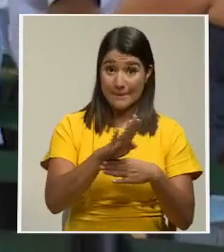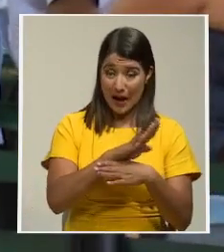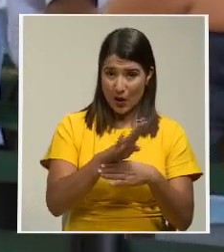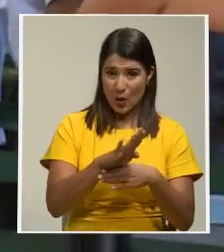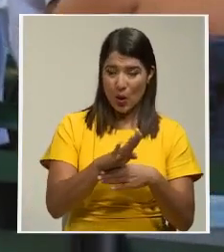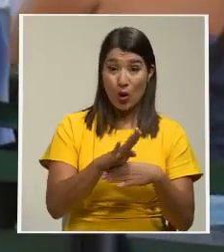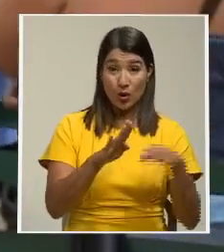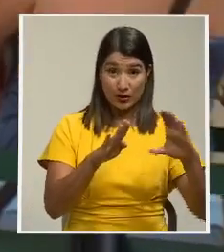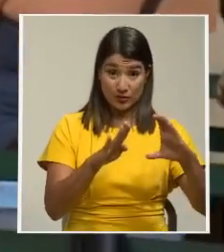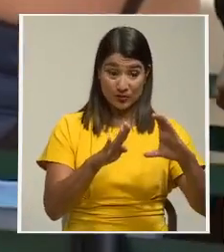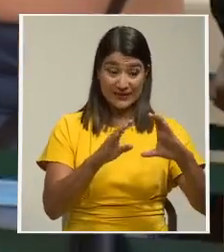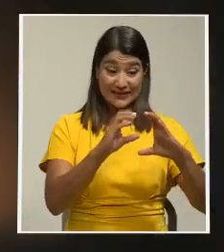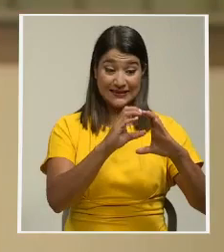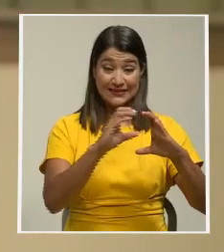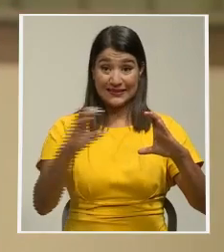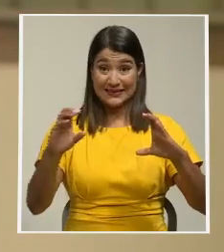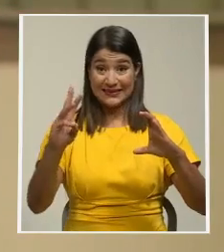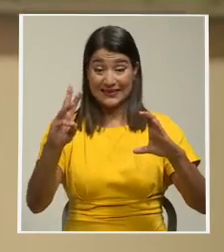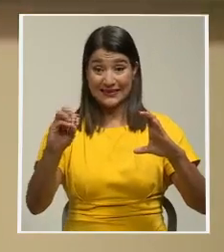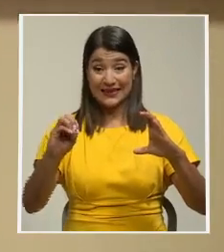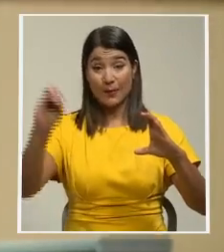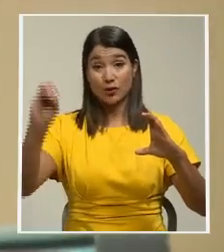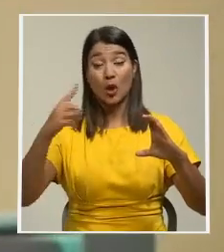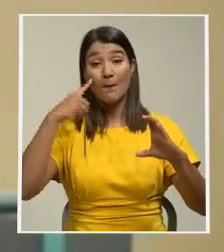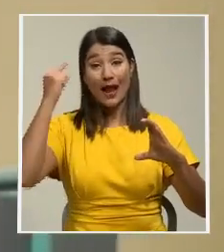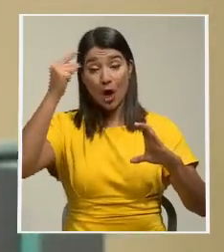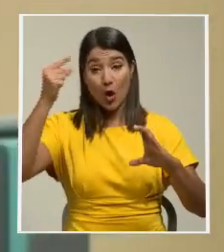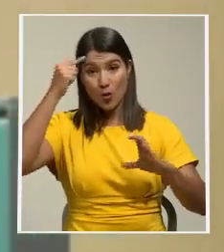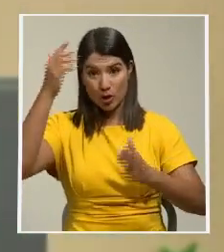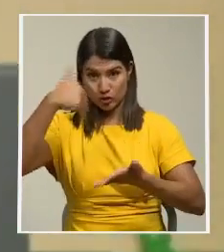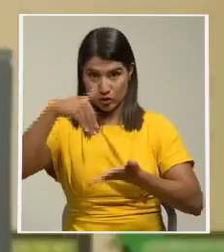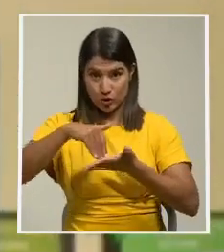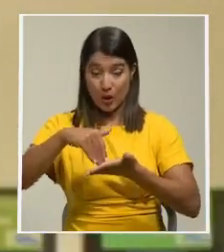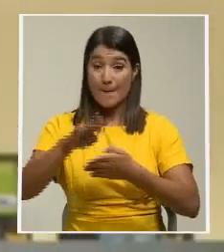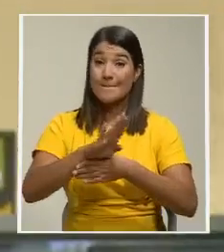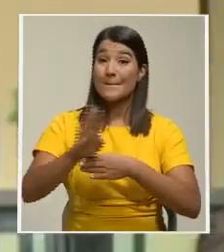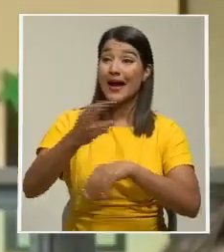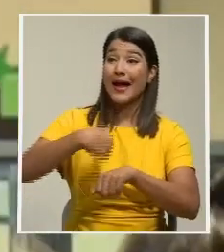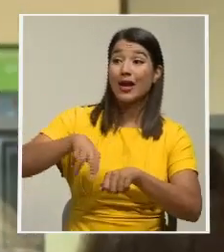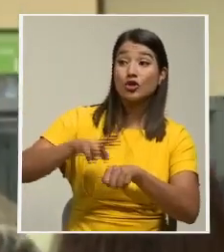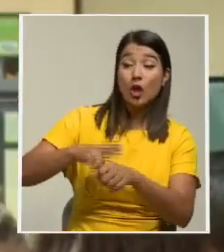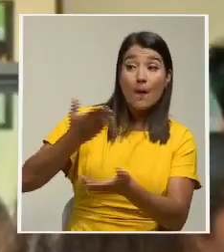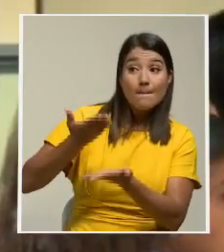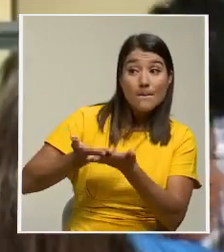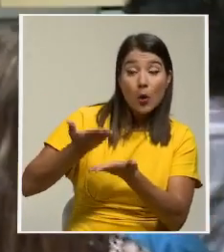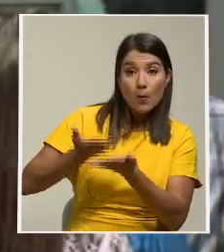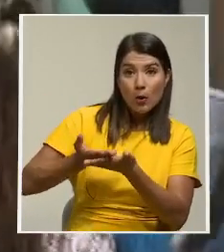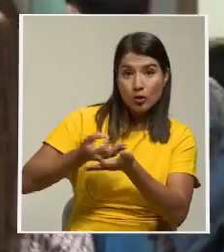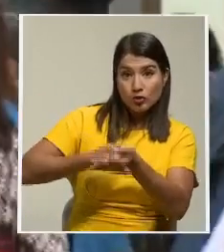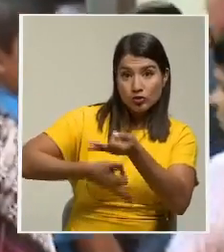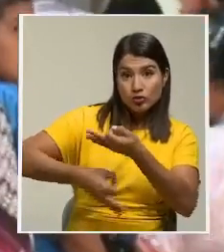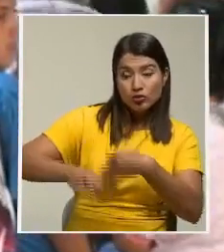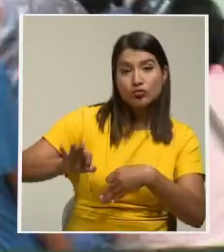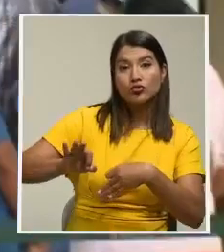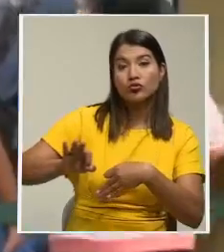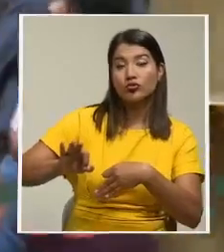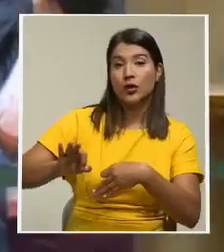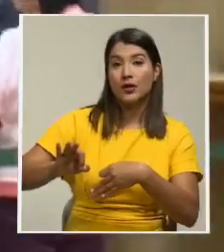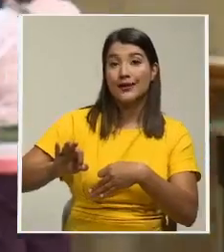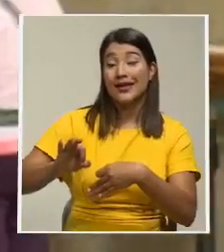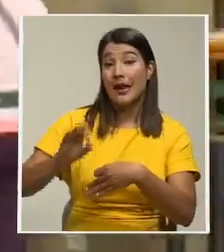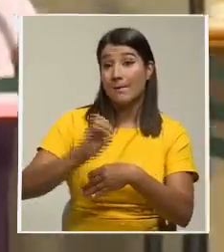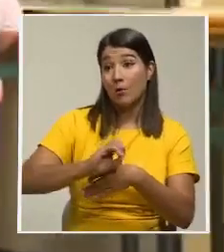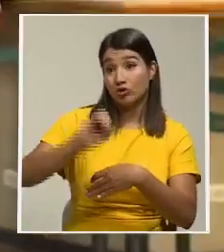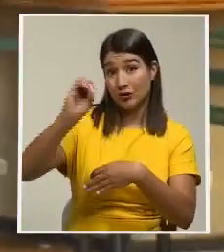son trasladadas al gobierno central. El Banco Nacional propone un planteamiento de sustitución en la contribución actual de las cargas